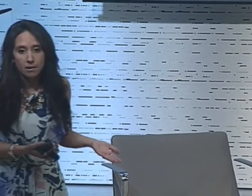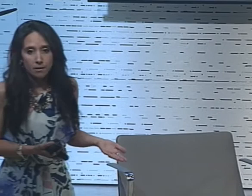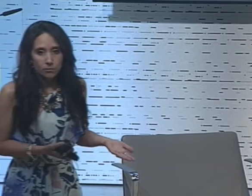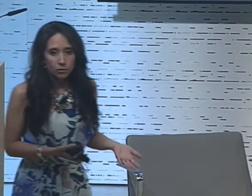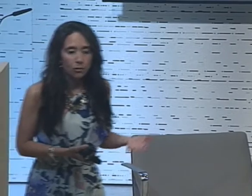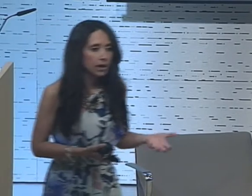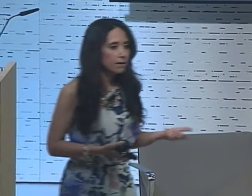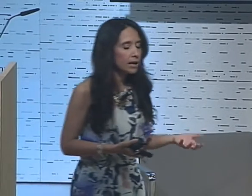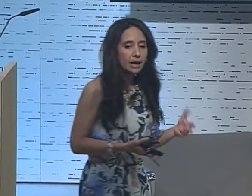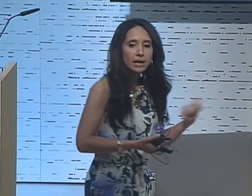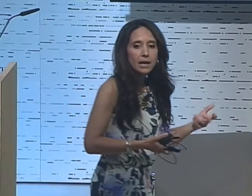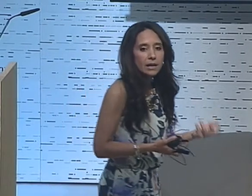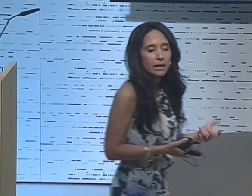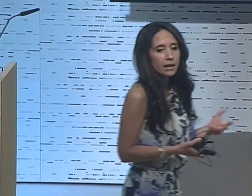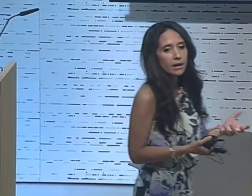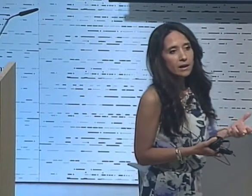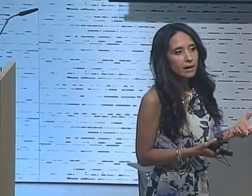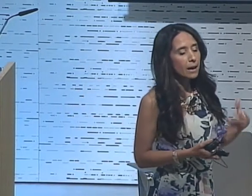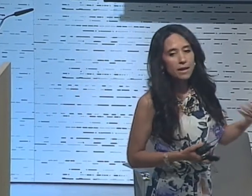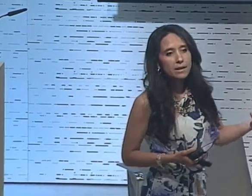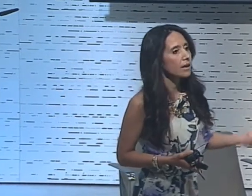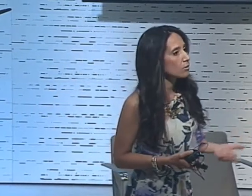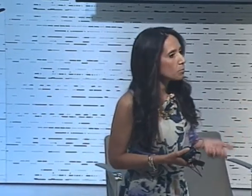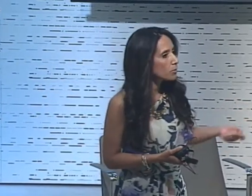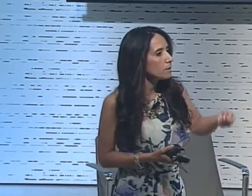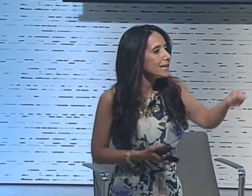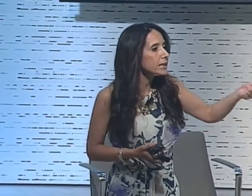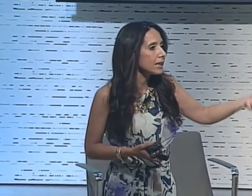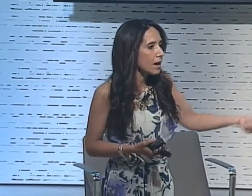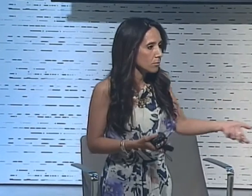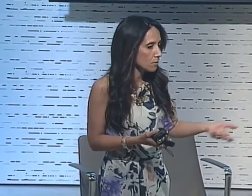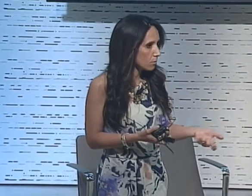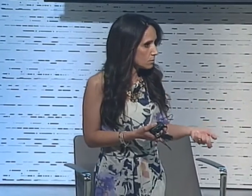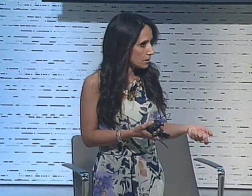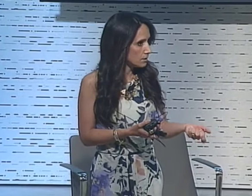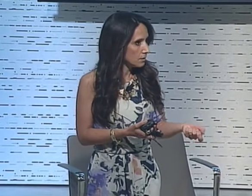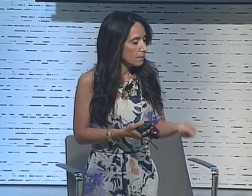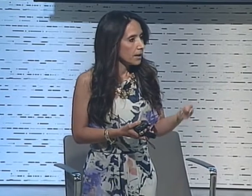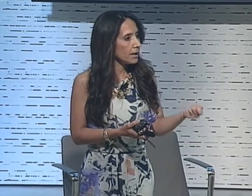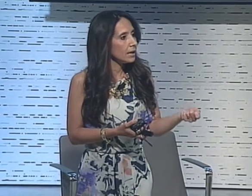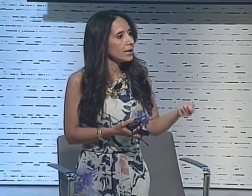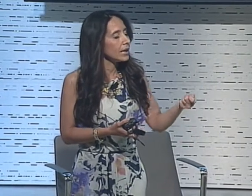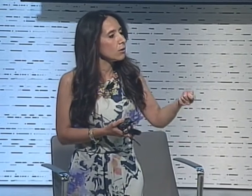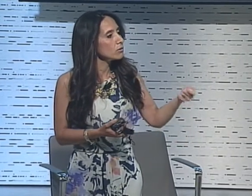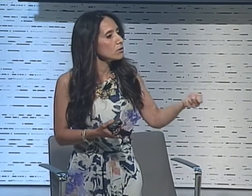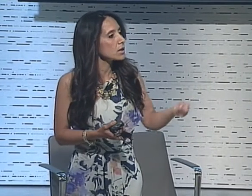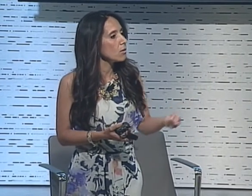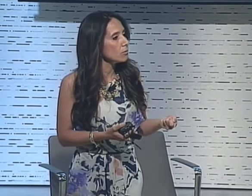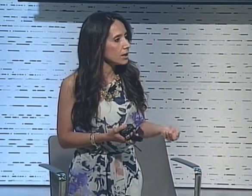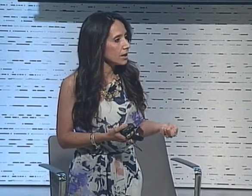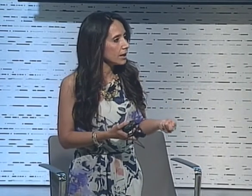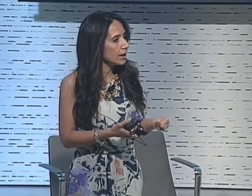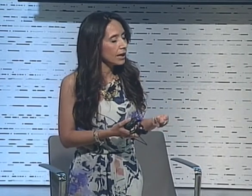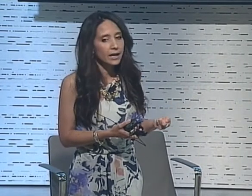también. Hoy en día, en la medida que nosotros posibilitamos como docentes el que los niños